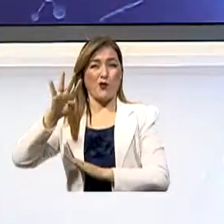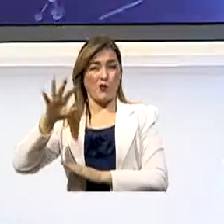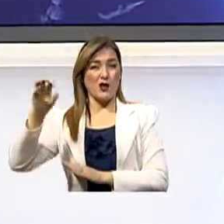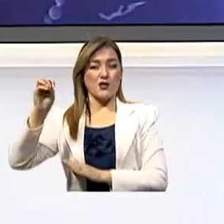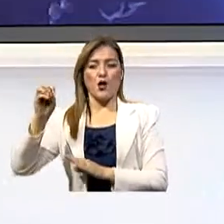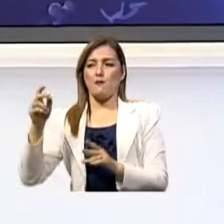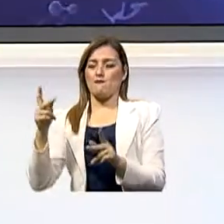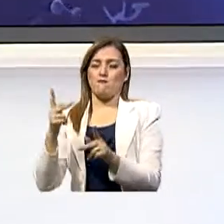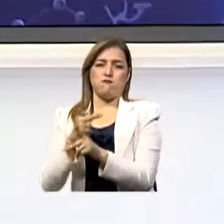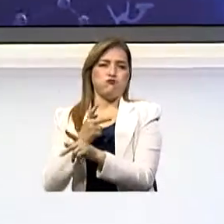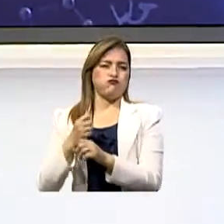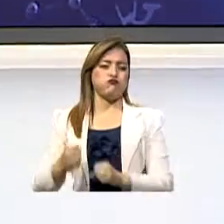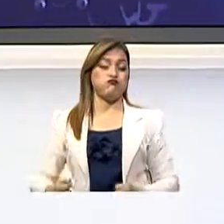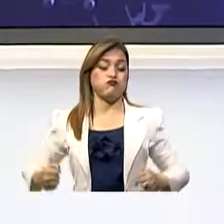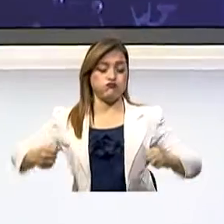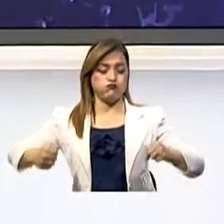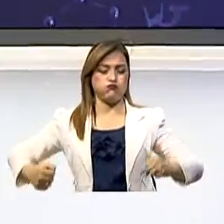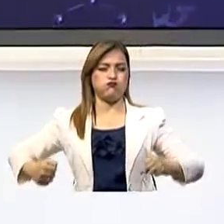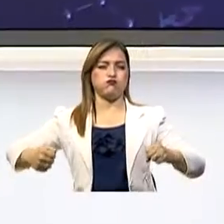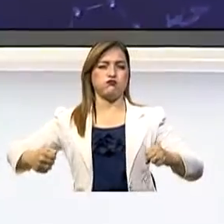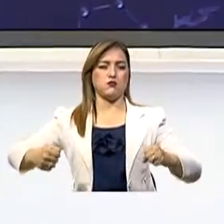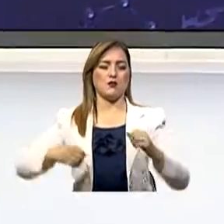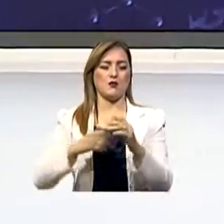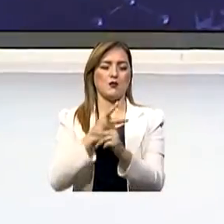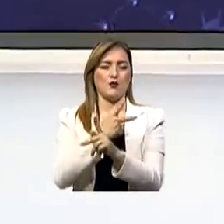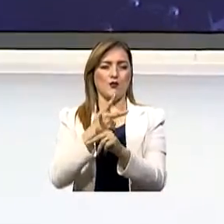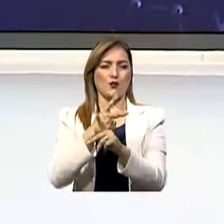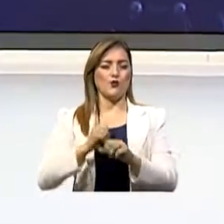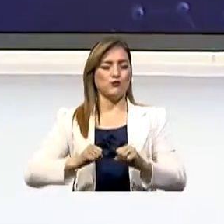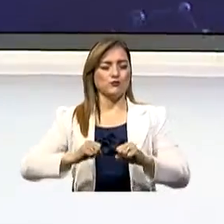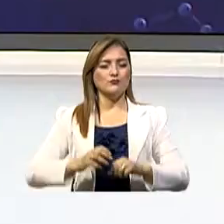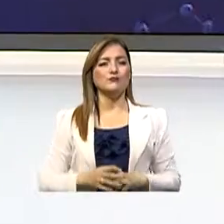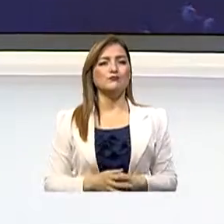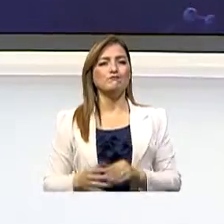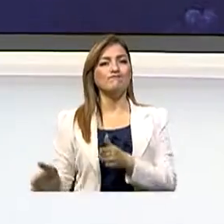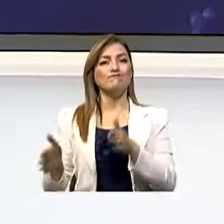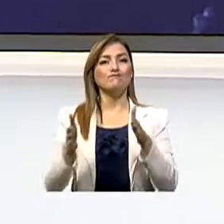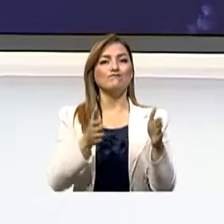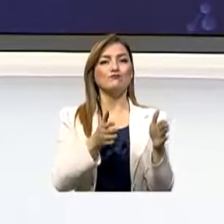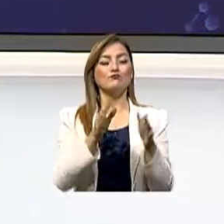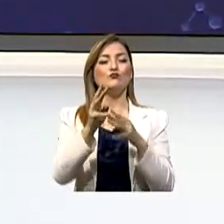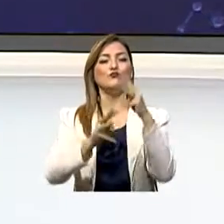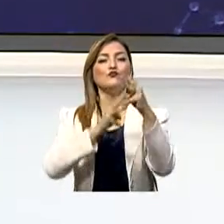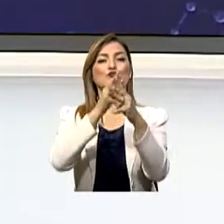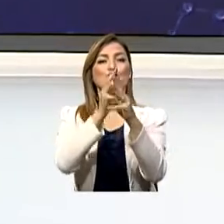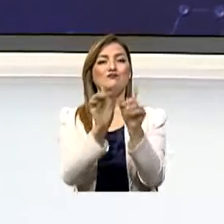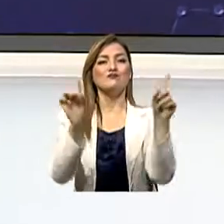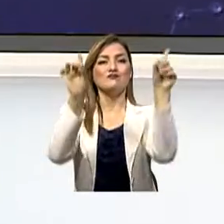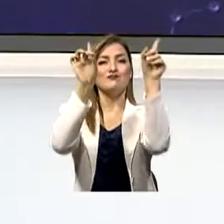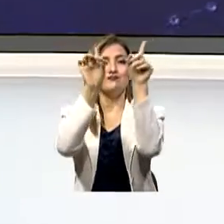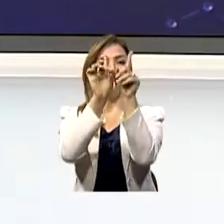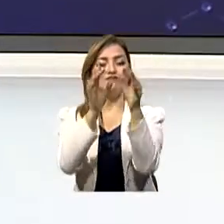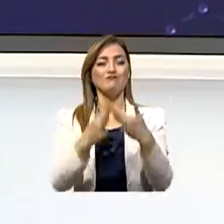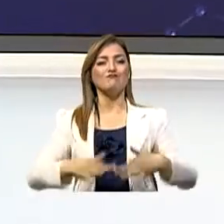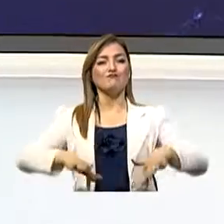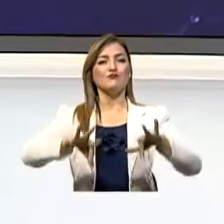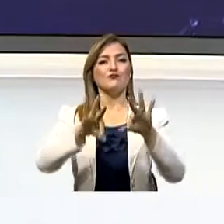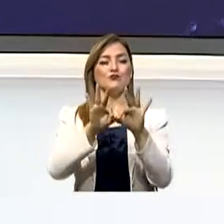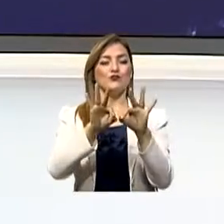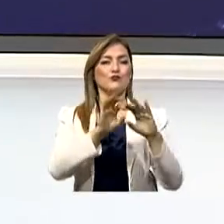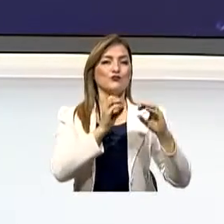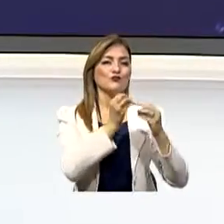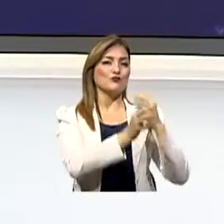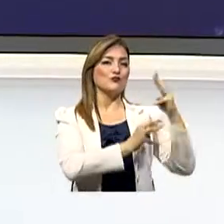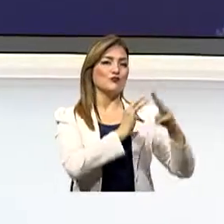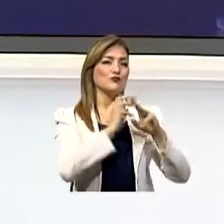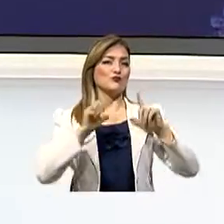nosotros podemos ver en este sentido que los datos que se presentan a nivel mundial son importantísimos las estadísticas de la organización mundial de la